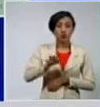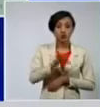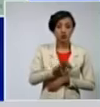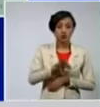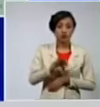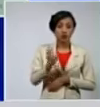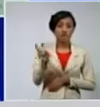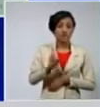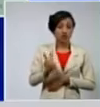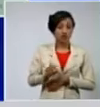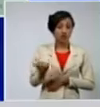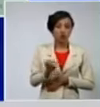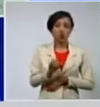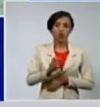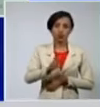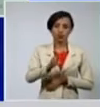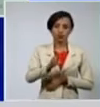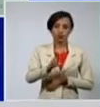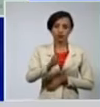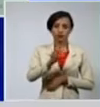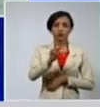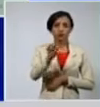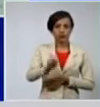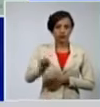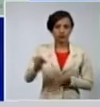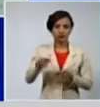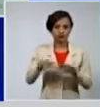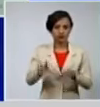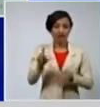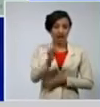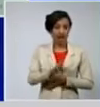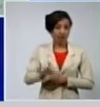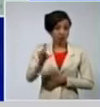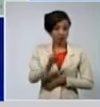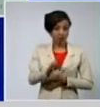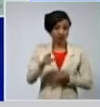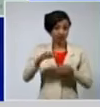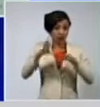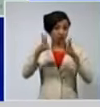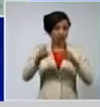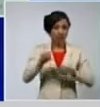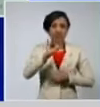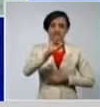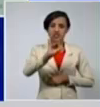autóctonos. En Camagüey se diagnostican 60 casos autóctonos.